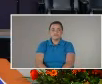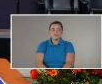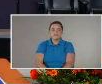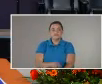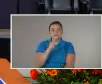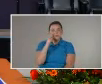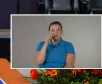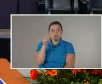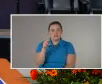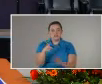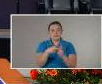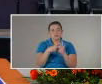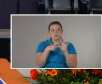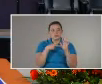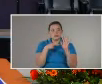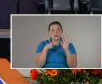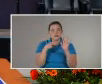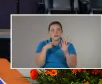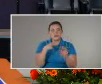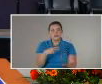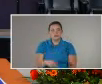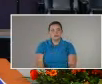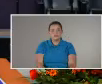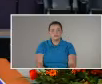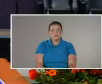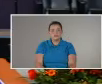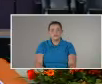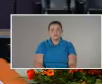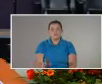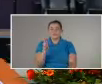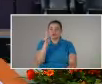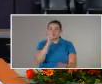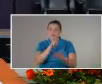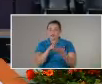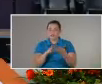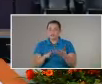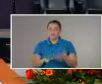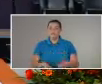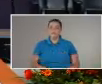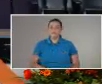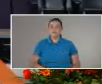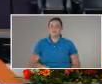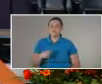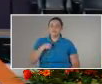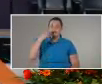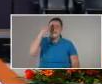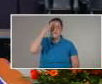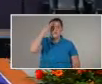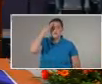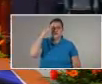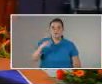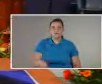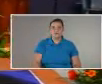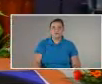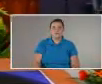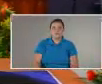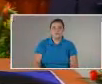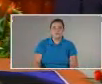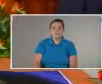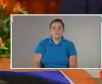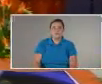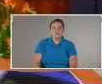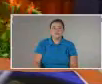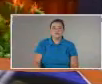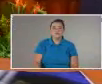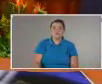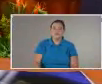Mire estos pasajes, y ya voy a únicamente a leer. Y yo sé que mientras voy a leer la escritura, Dios va a